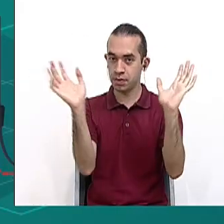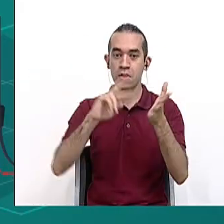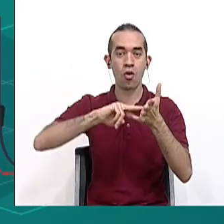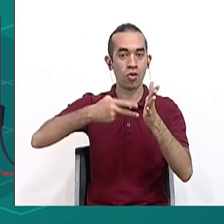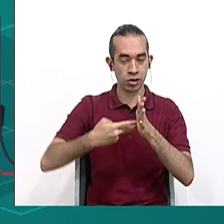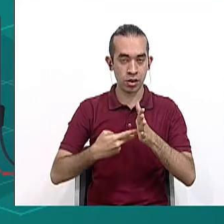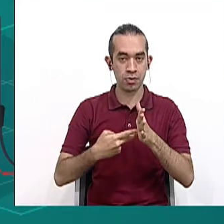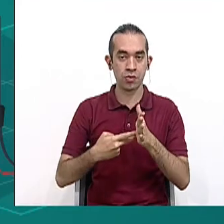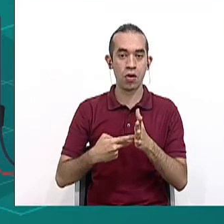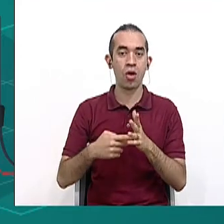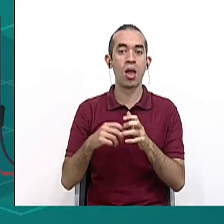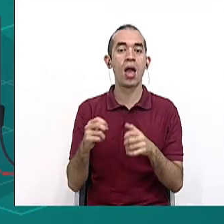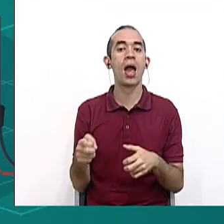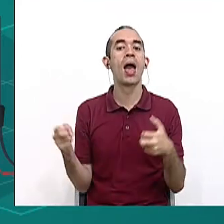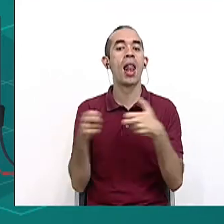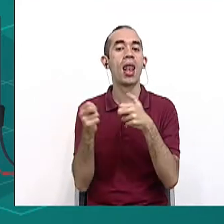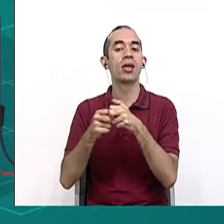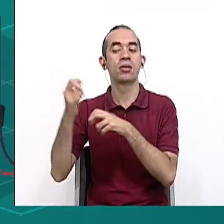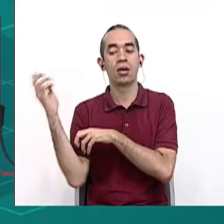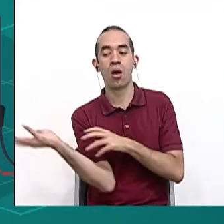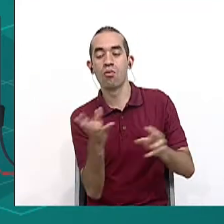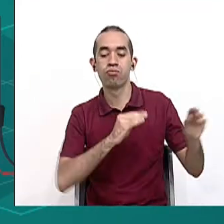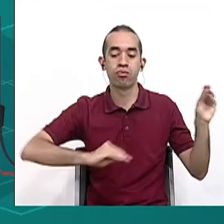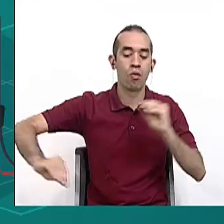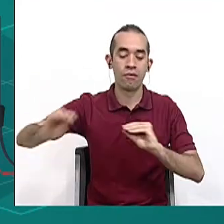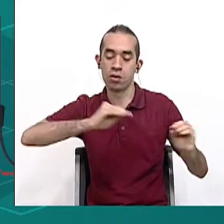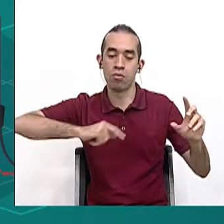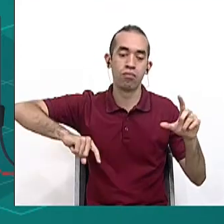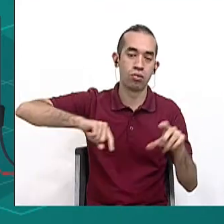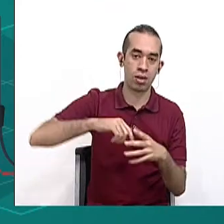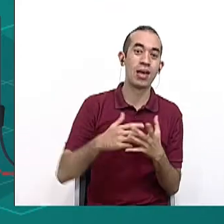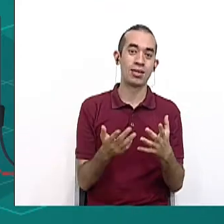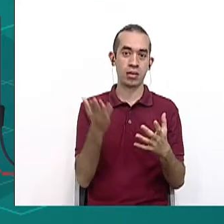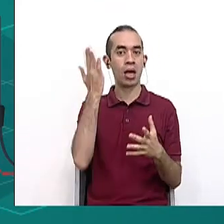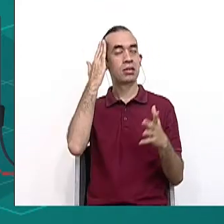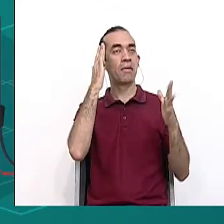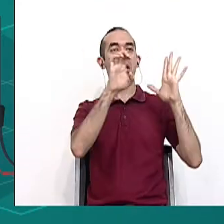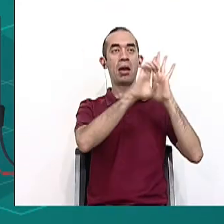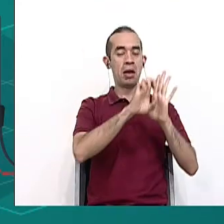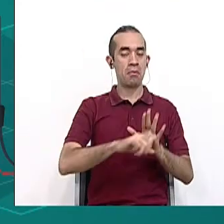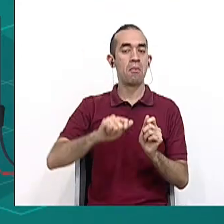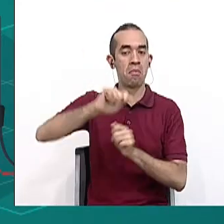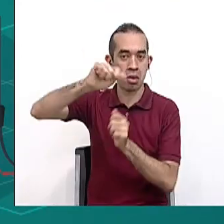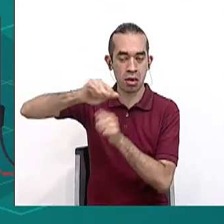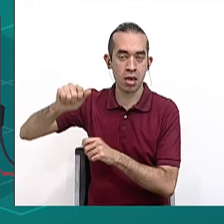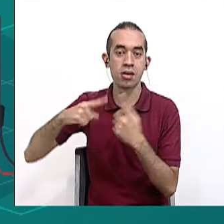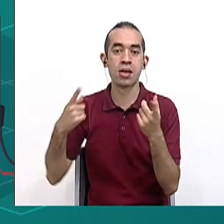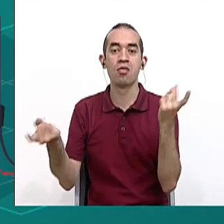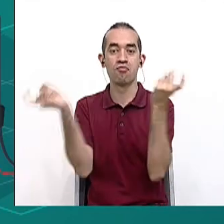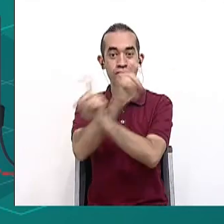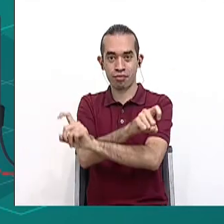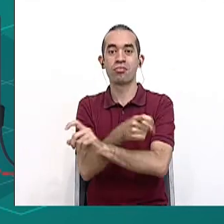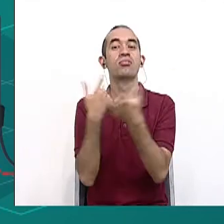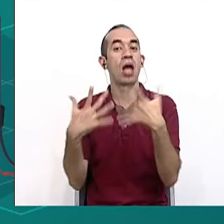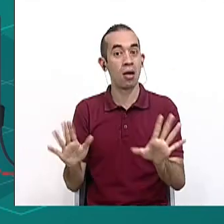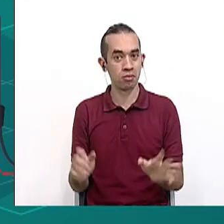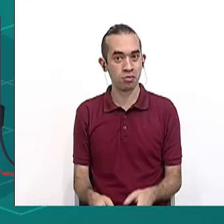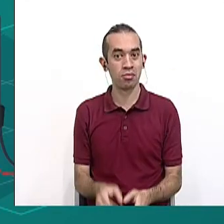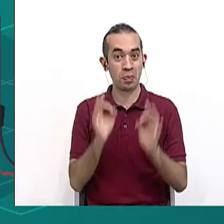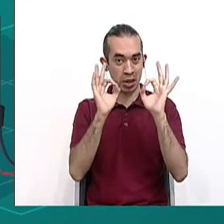concepto de corriente eléctrica, ya realizamos un ejemplo con la fórmula, vimos las unidades de medida y hasta despejamos. ¿Vamos